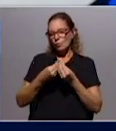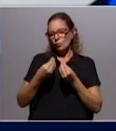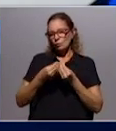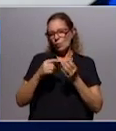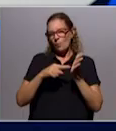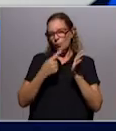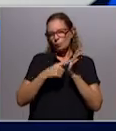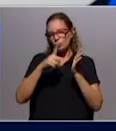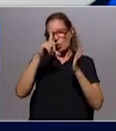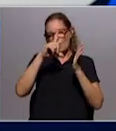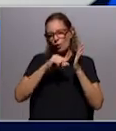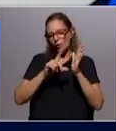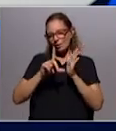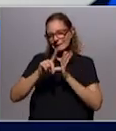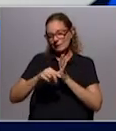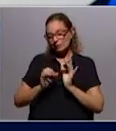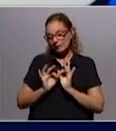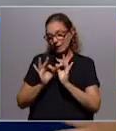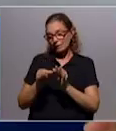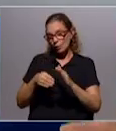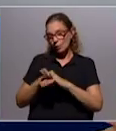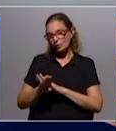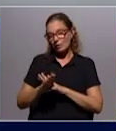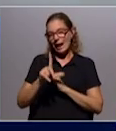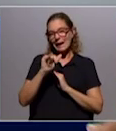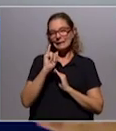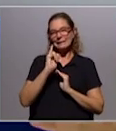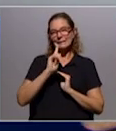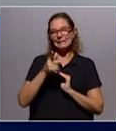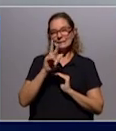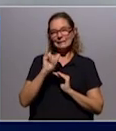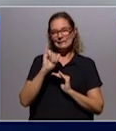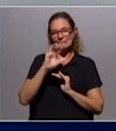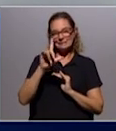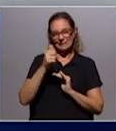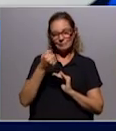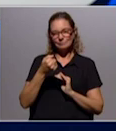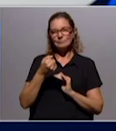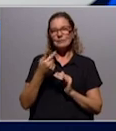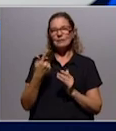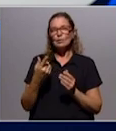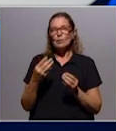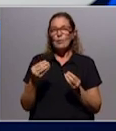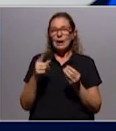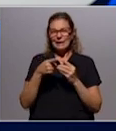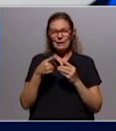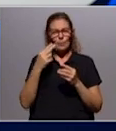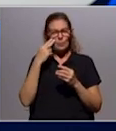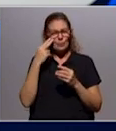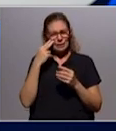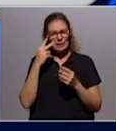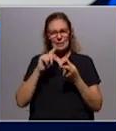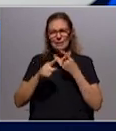puntos aparte bajó tarde no entró la línea fue completa el exceso en este caso ahí se generó una polémica en